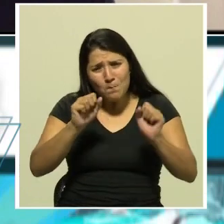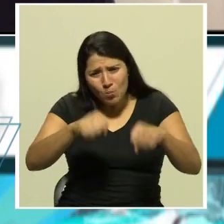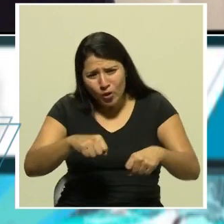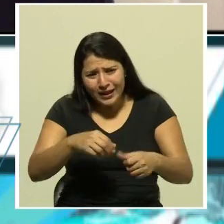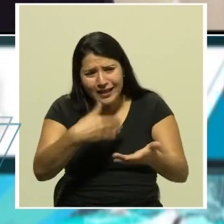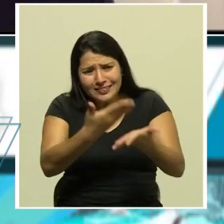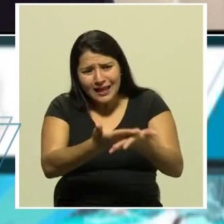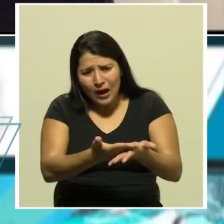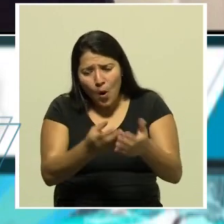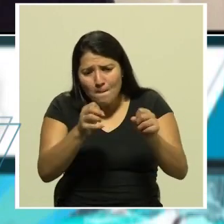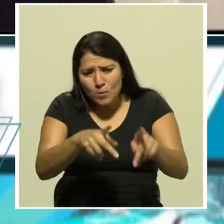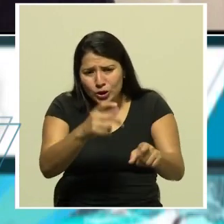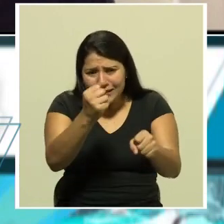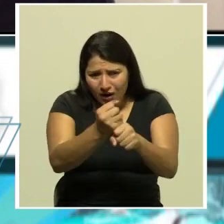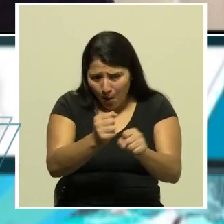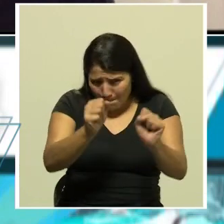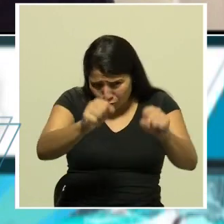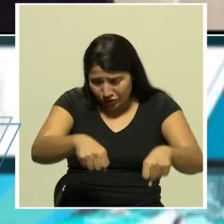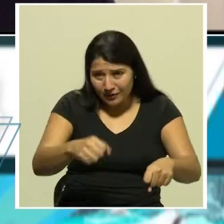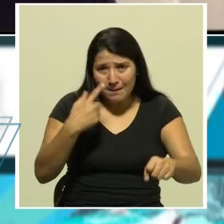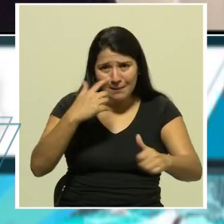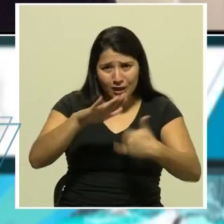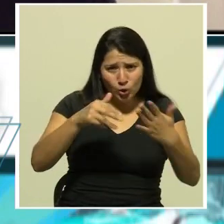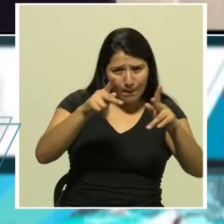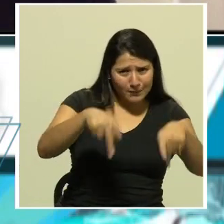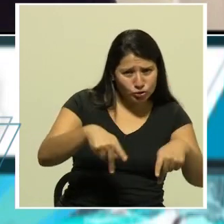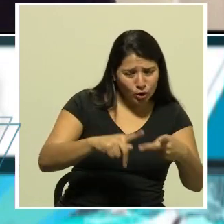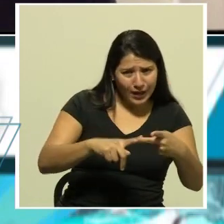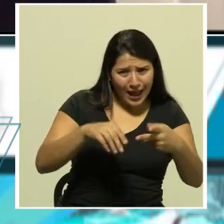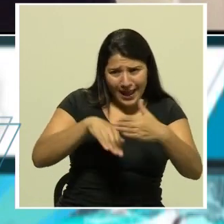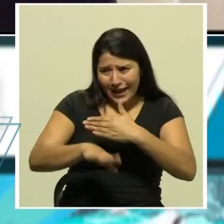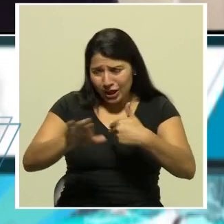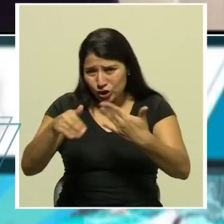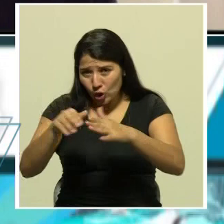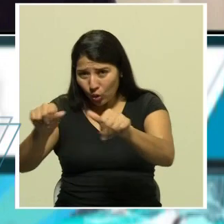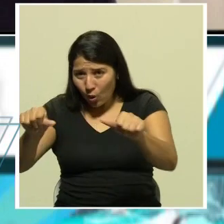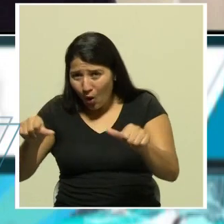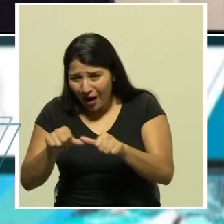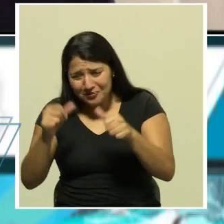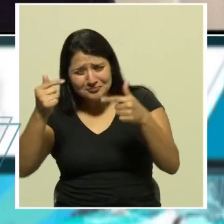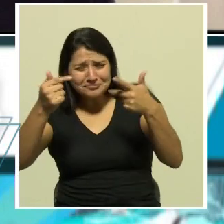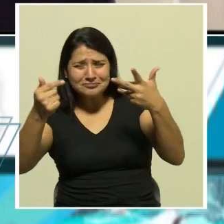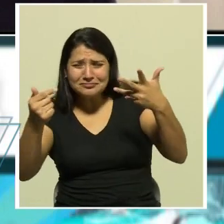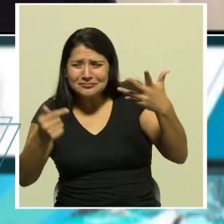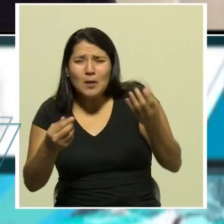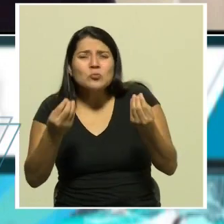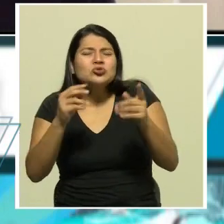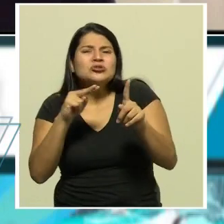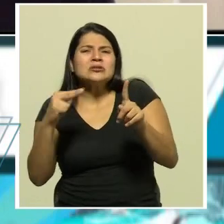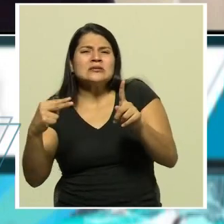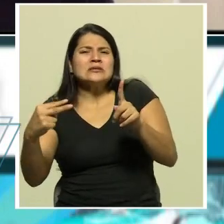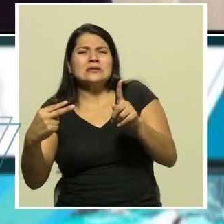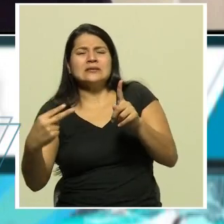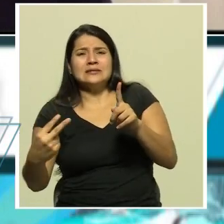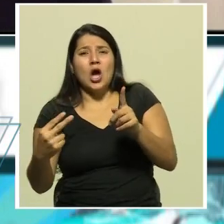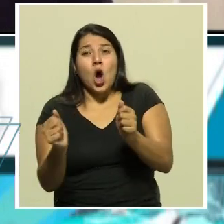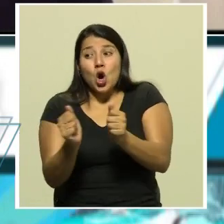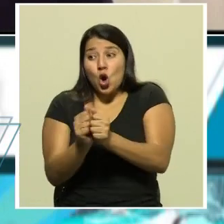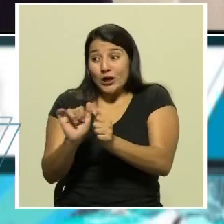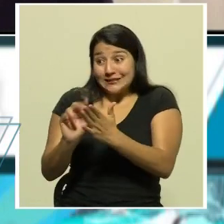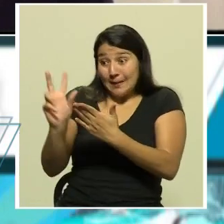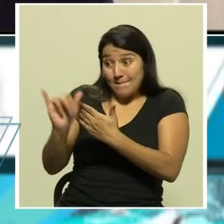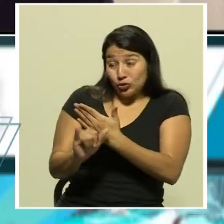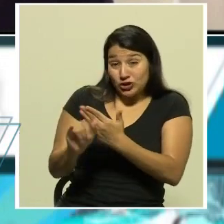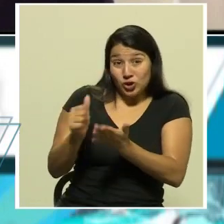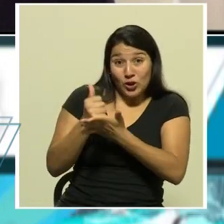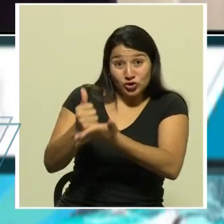son algunas de las cosas que nos podrían dar con mayor contenido, sin descontextualizar, un estudio más profundo en una evaluación en un